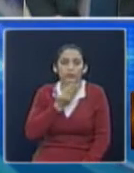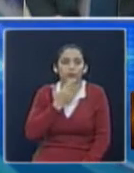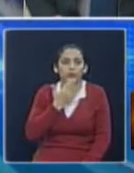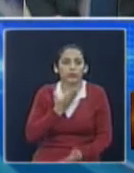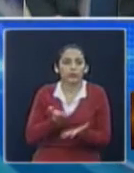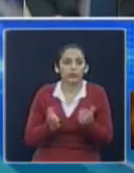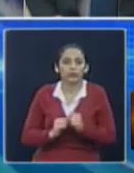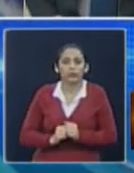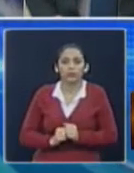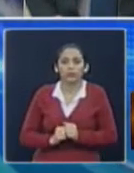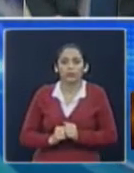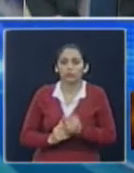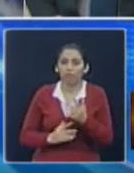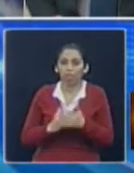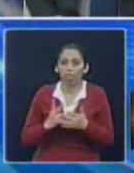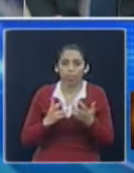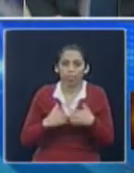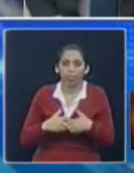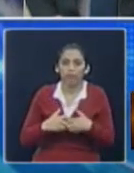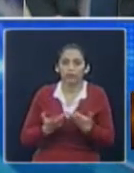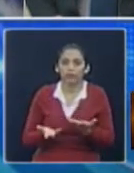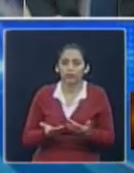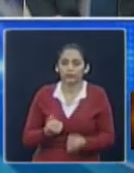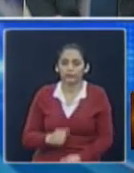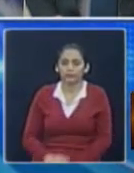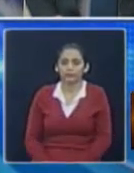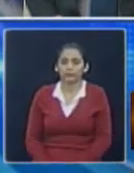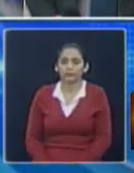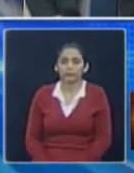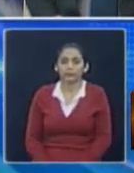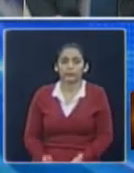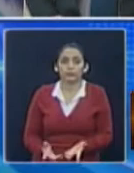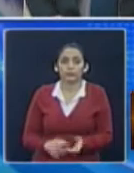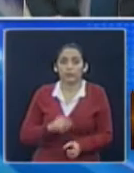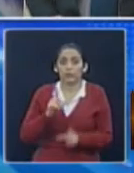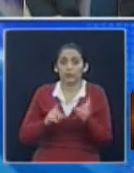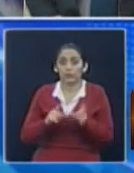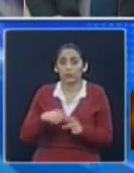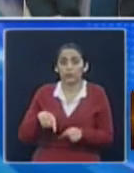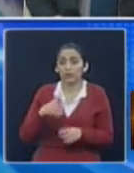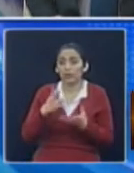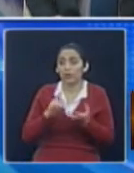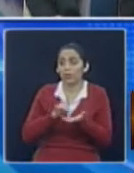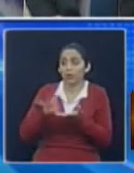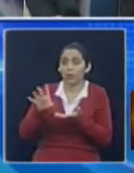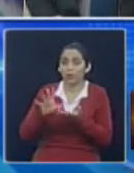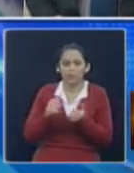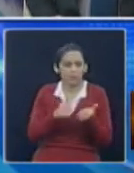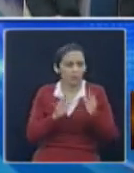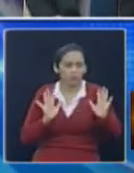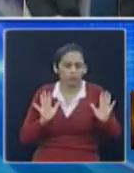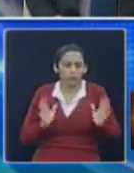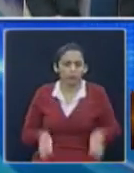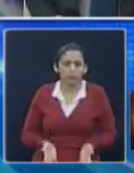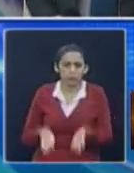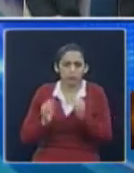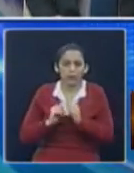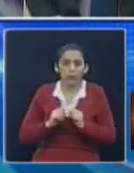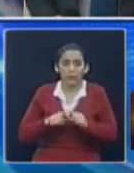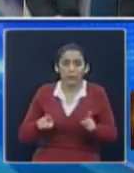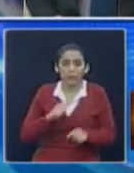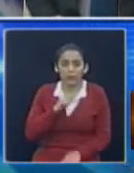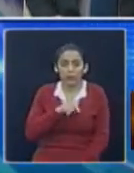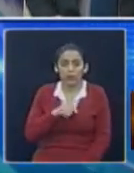traba que se puede llegar. A eso estoy alertando al Ecuador. Si quieren votar, que lo voten. Ojalá lo voten ya. No están